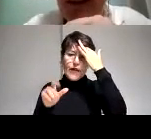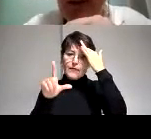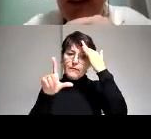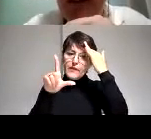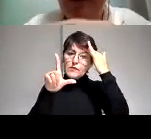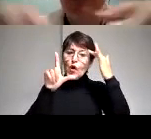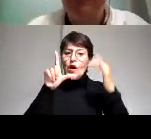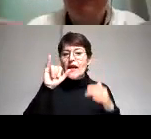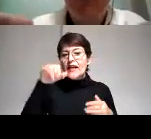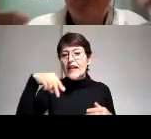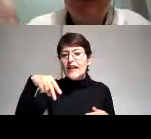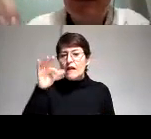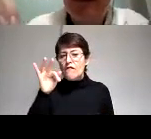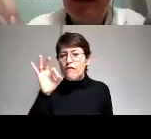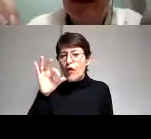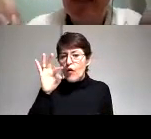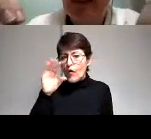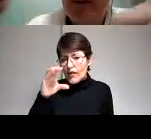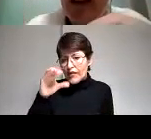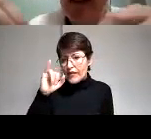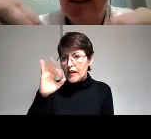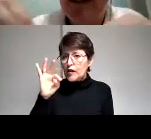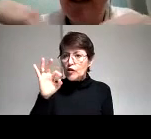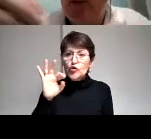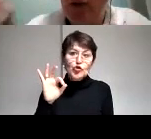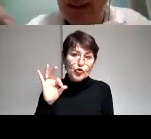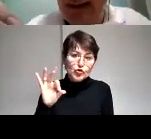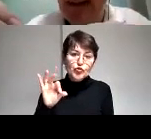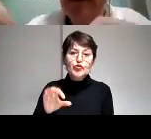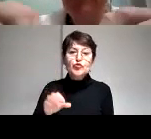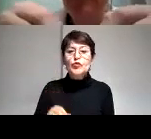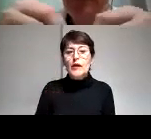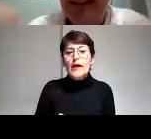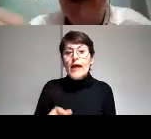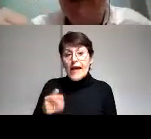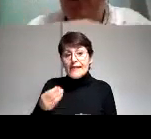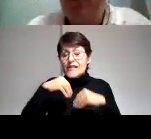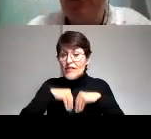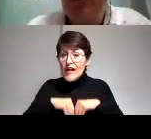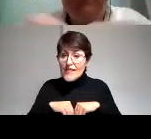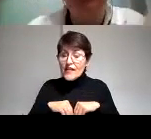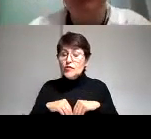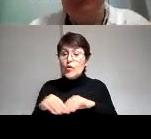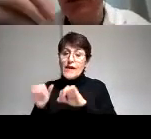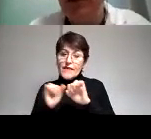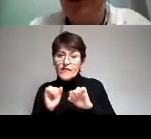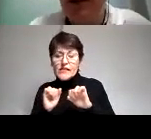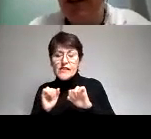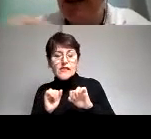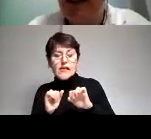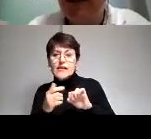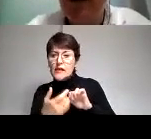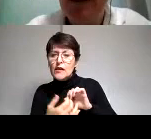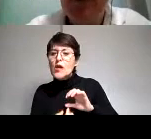asesinos naturales, es decir, cualquier célula que se detecte como extraña es atacada por los linfocitos, se produce